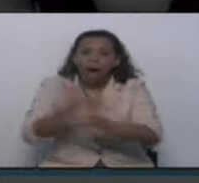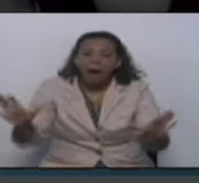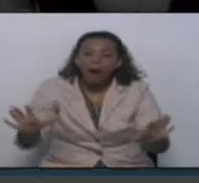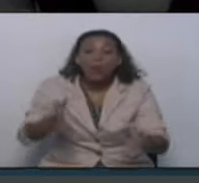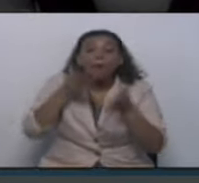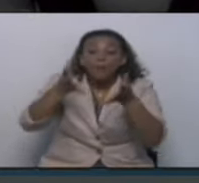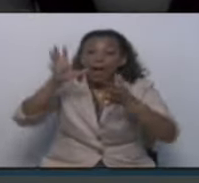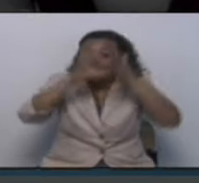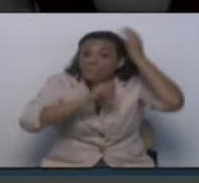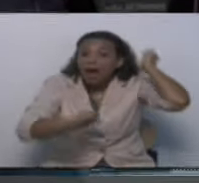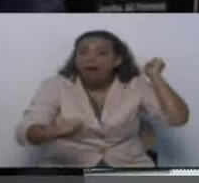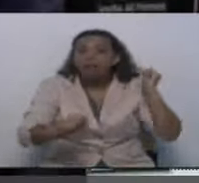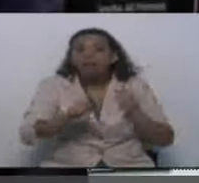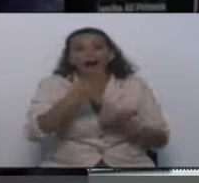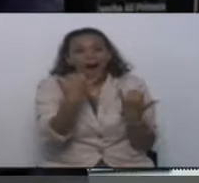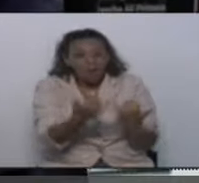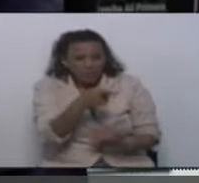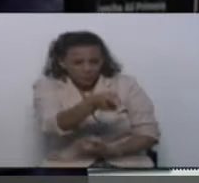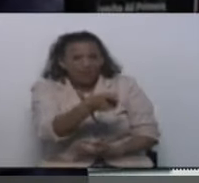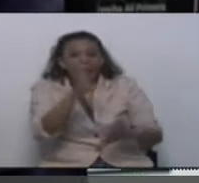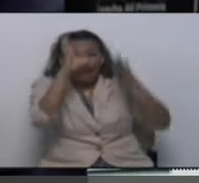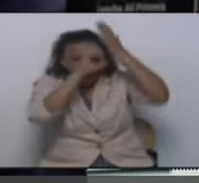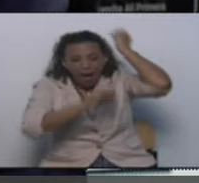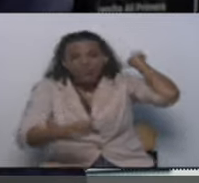del embajador, querido embajador sirio.